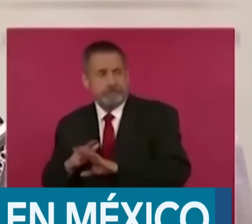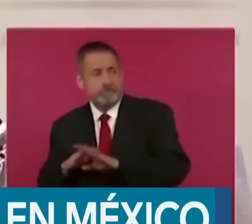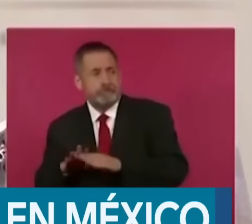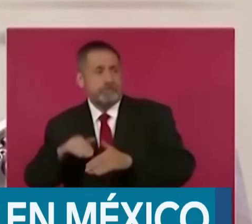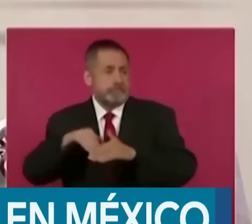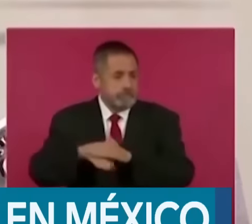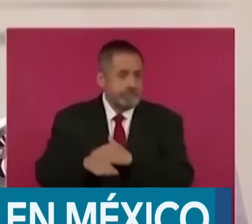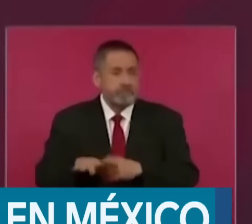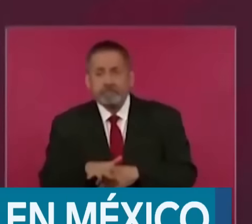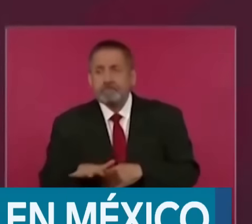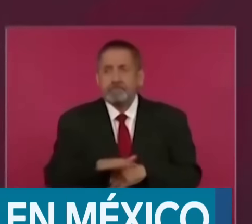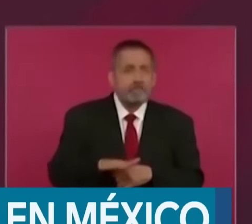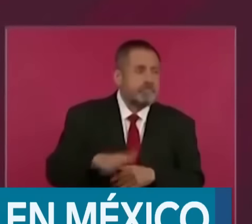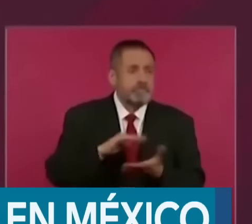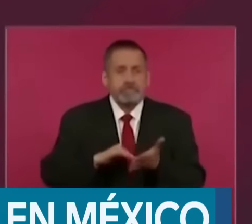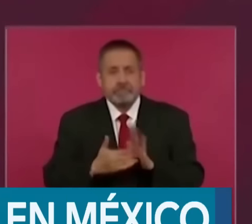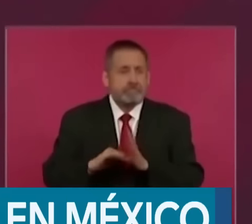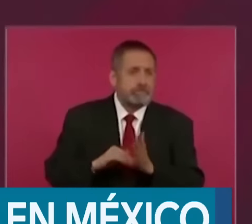con muchos riesgos,